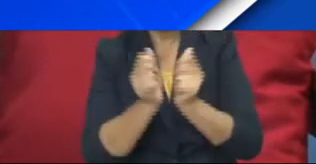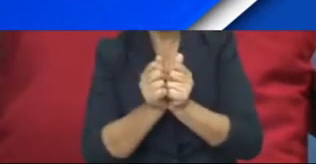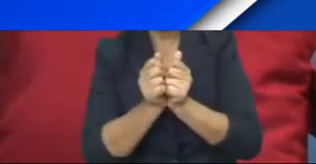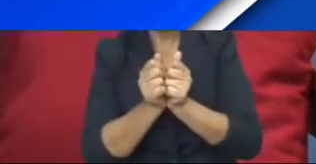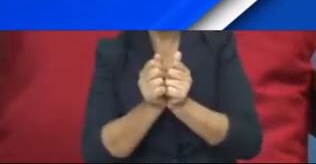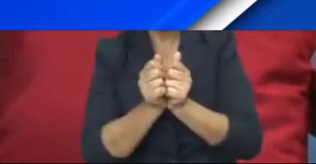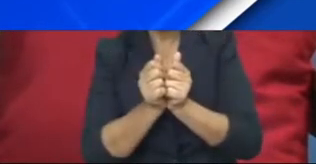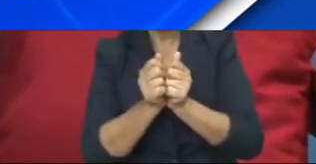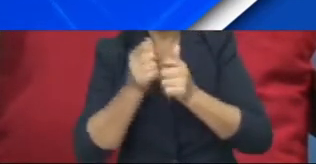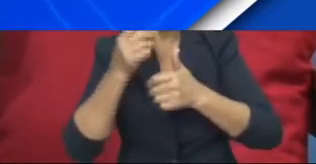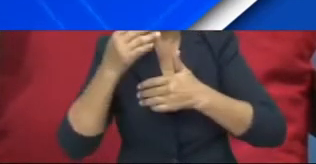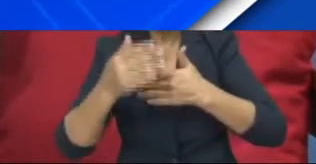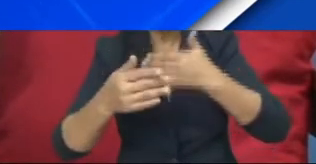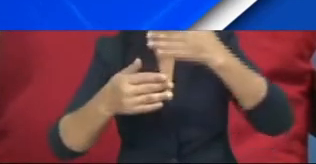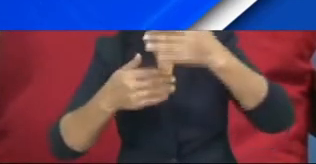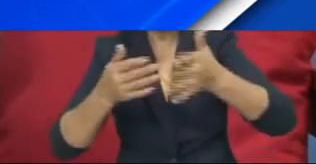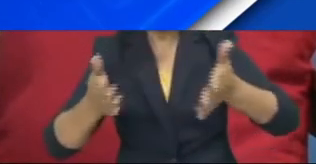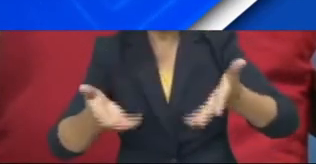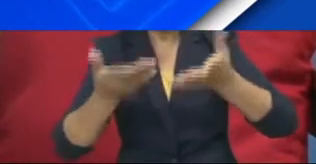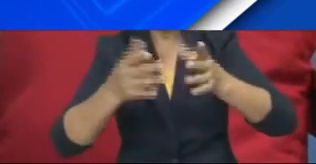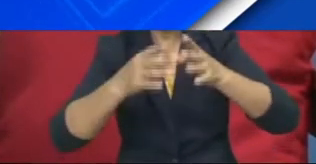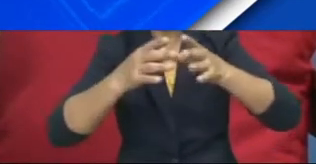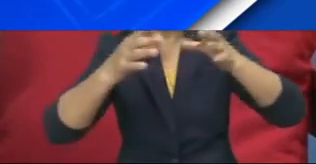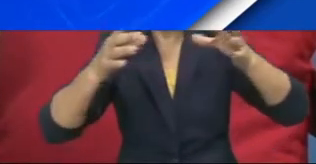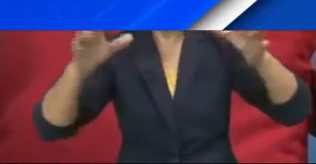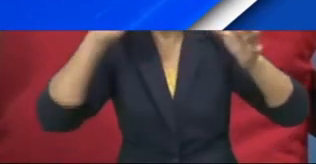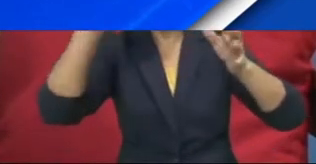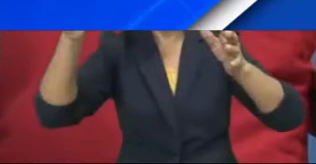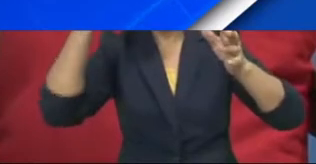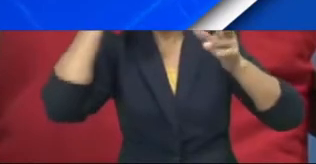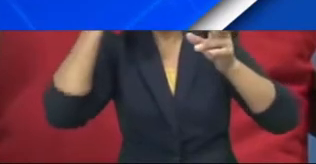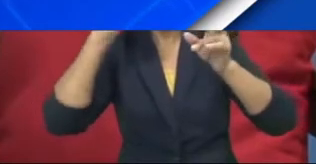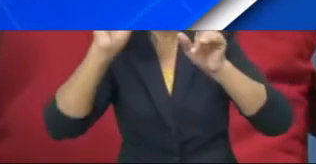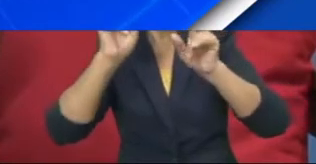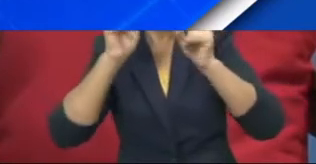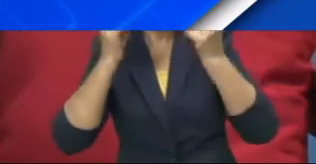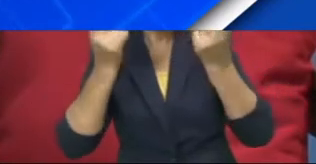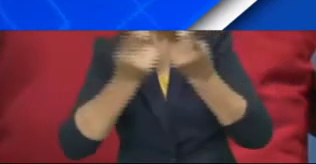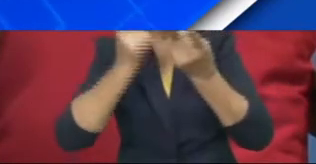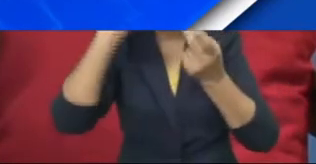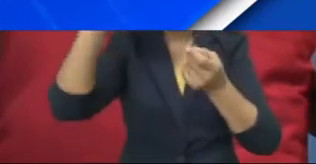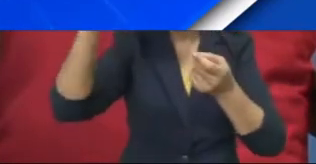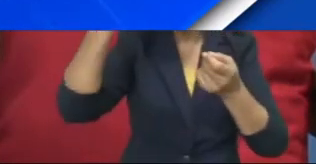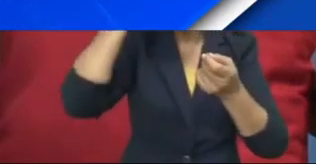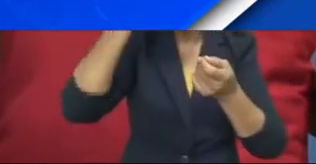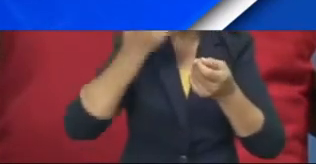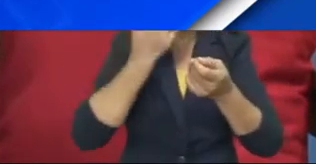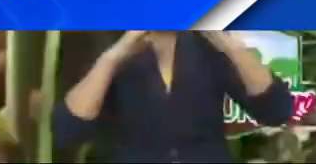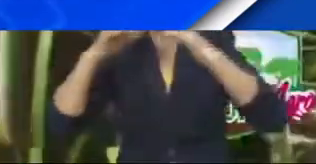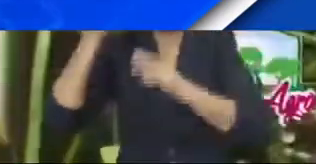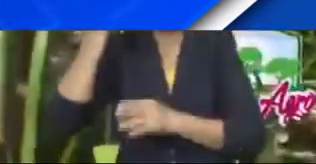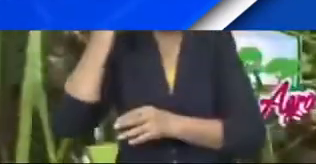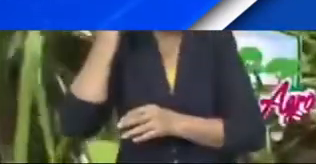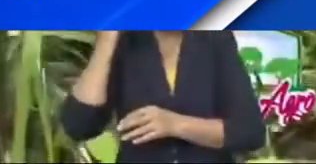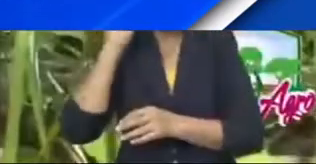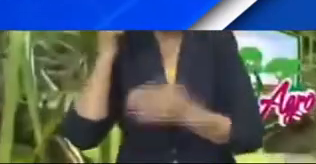agropecuario que está creciendo por esas políticas públicas, políticas que nuestro buen gobierno ha